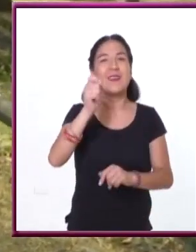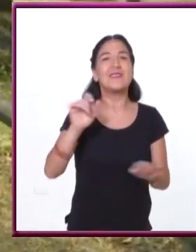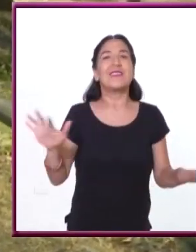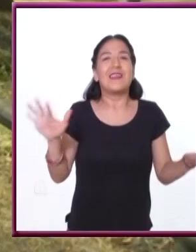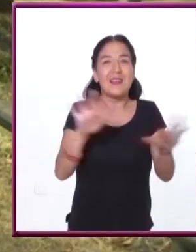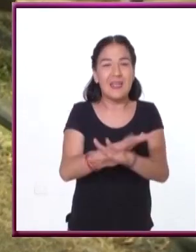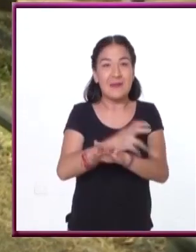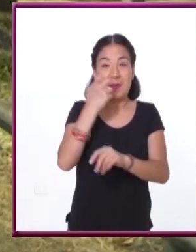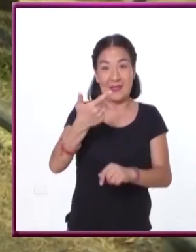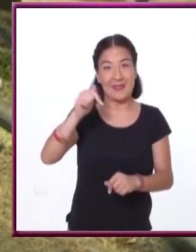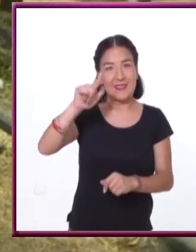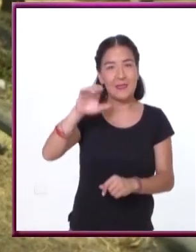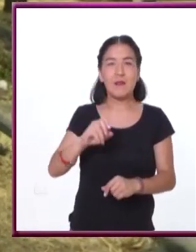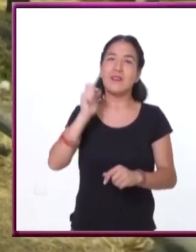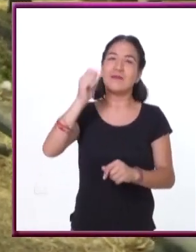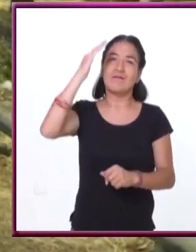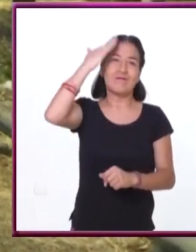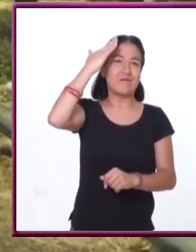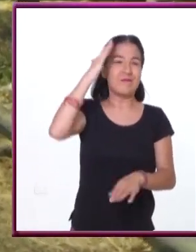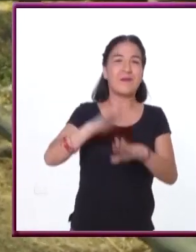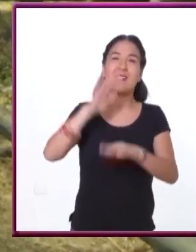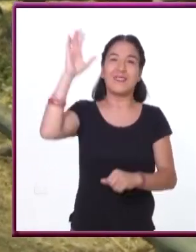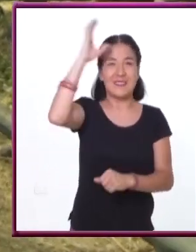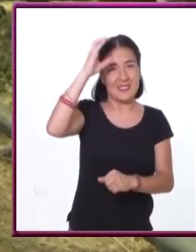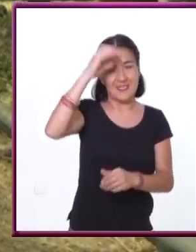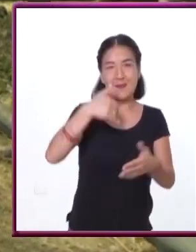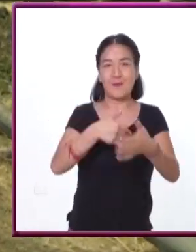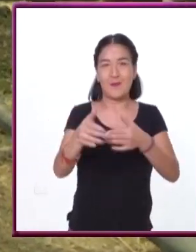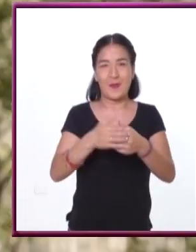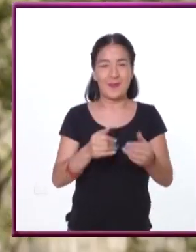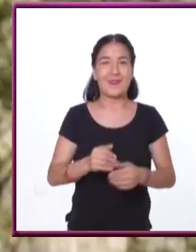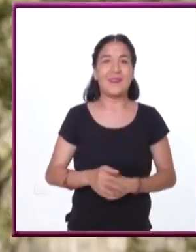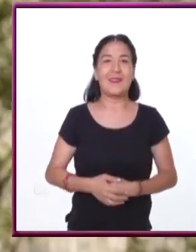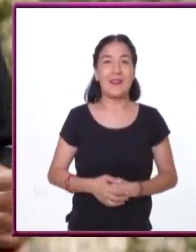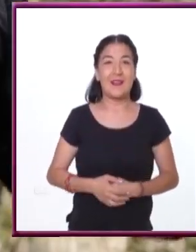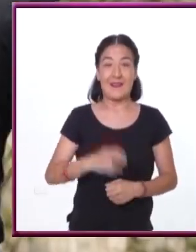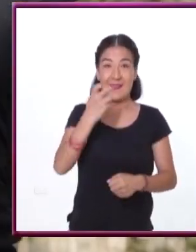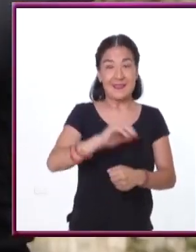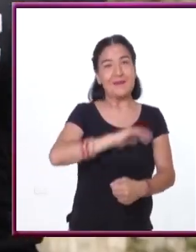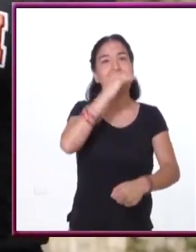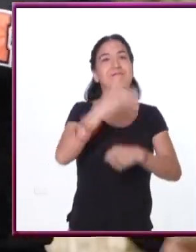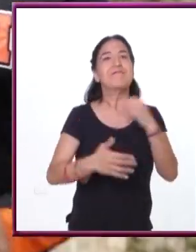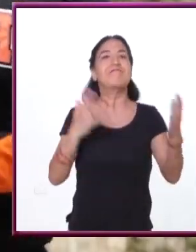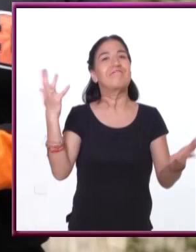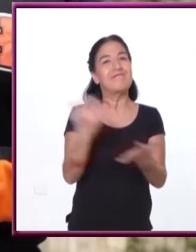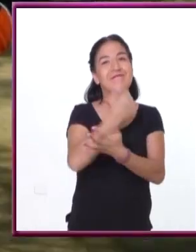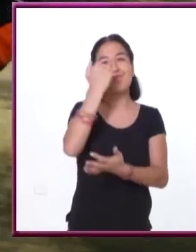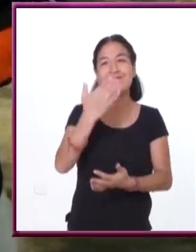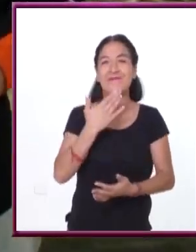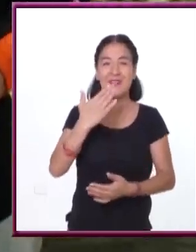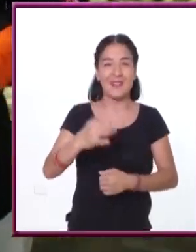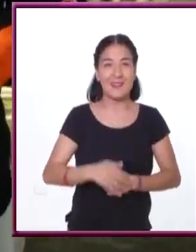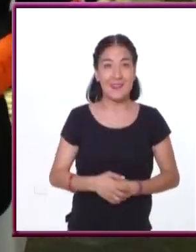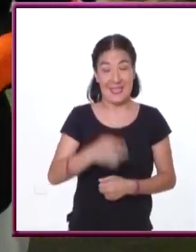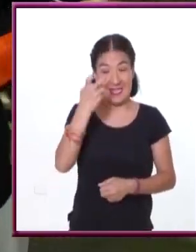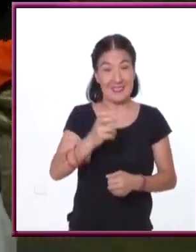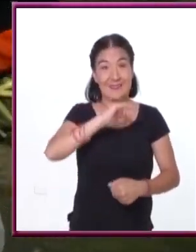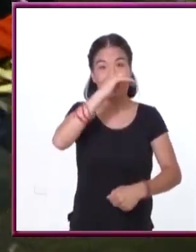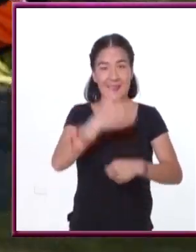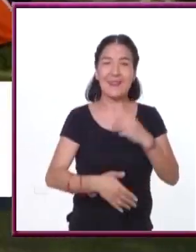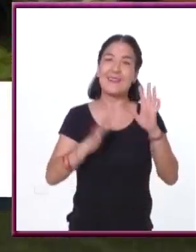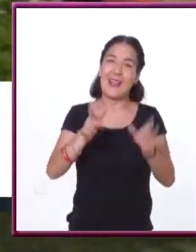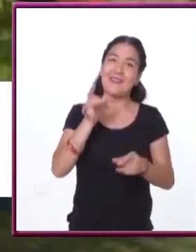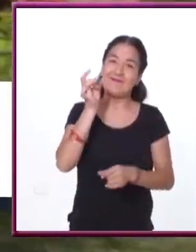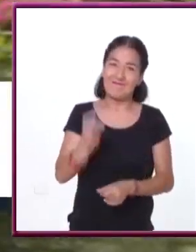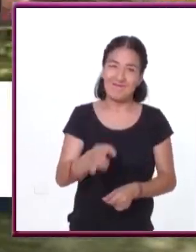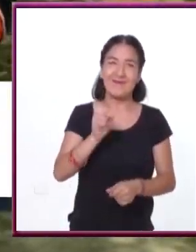se convertiría en uno de los padres de la ciencia moderna. Al final triunfó el bien. Y hablando de finales,